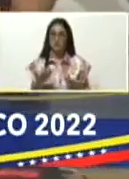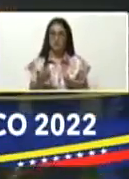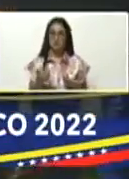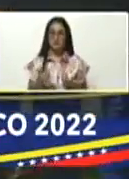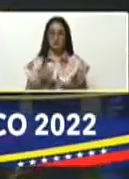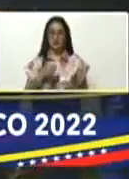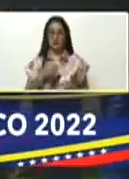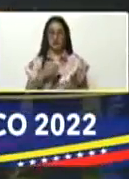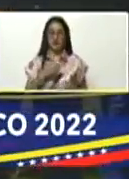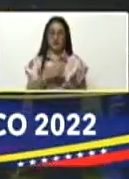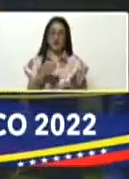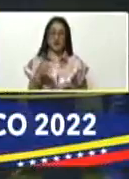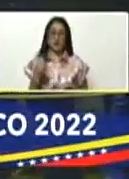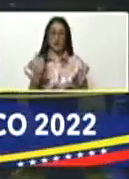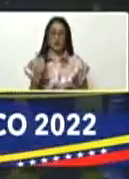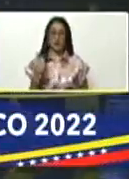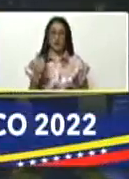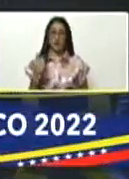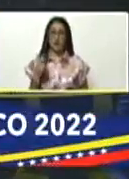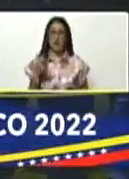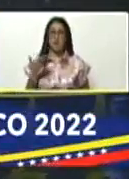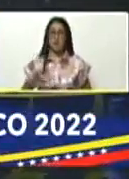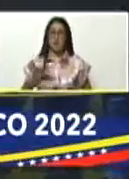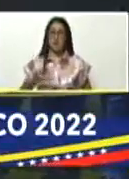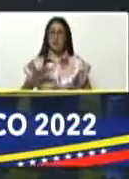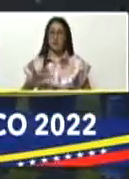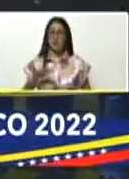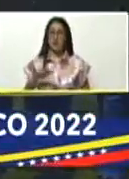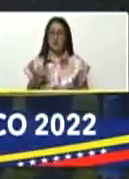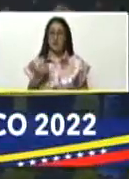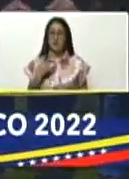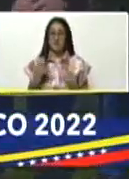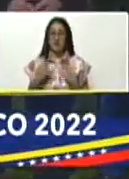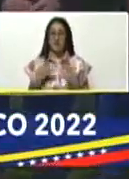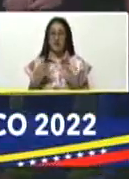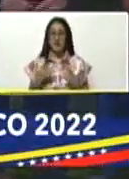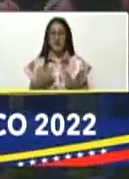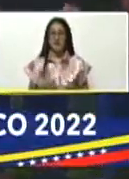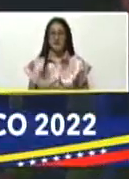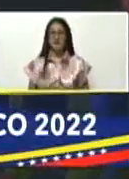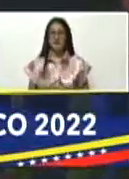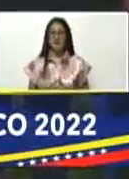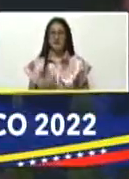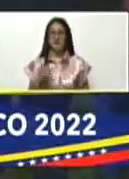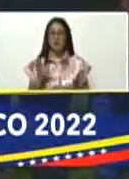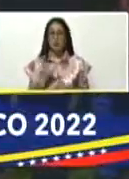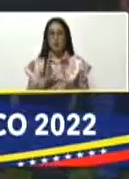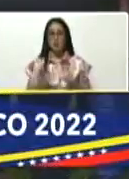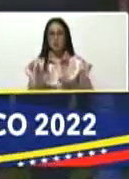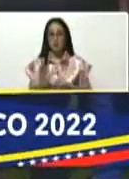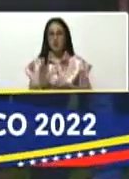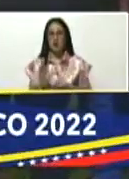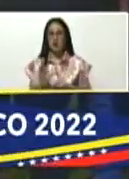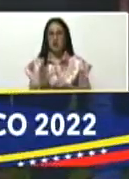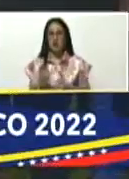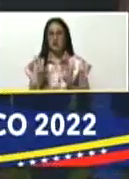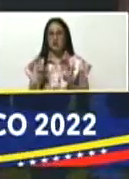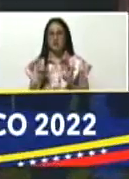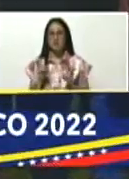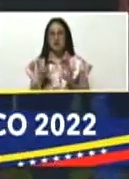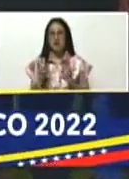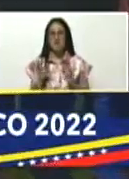de los otros elementos importantes que acompañan esta feria, como lo es el elemento cultural, elemento